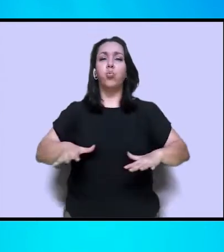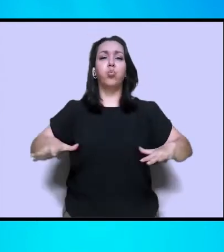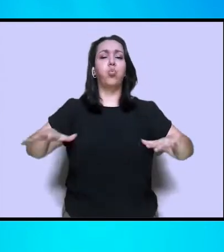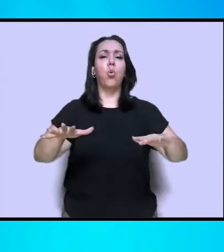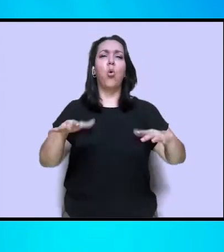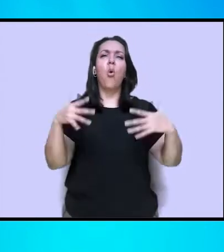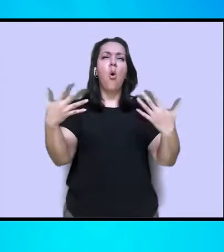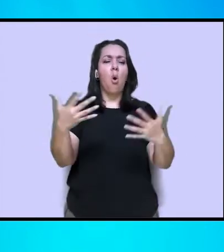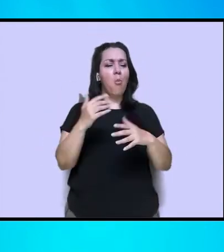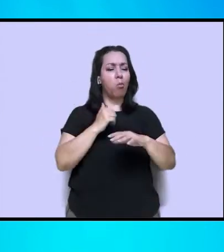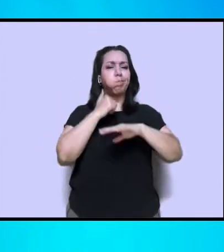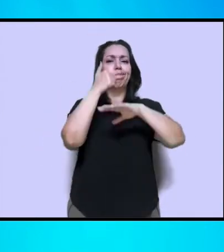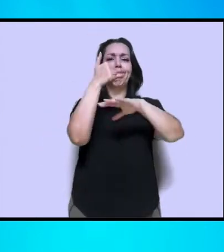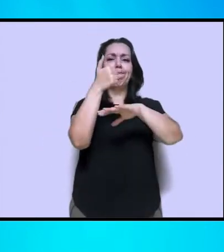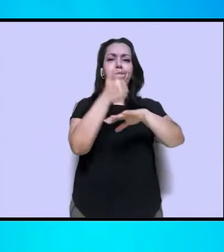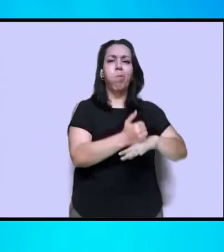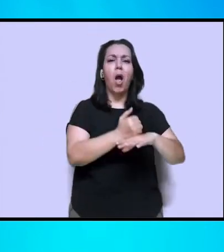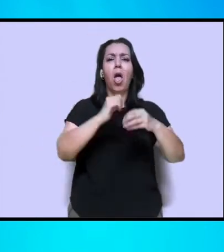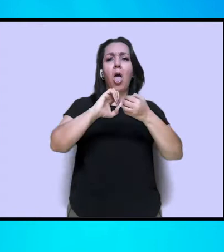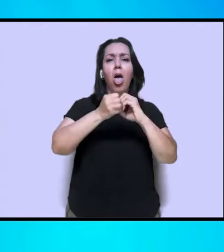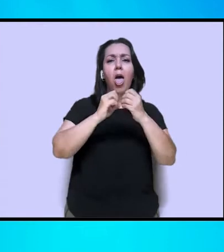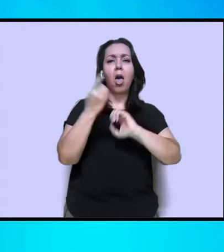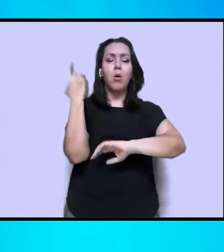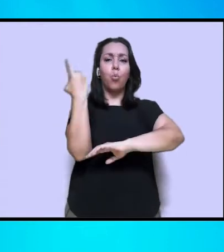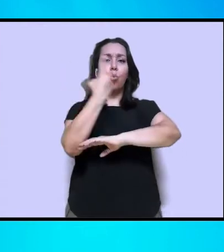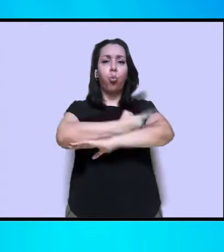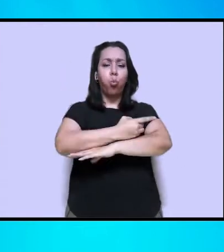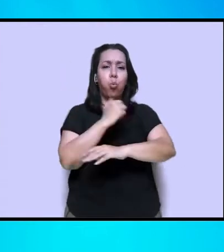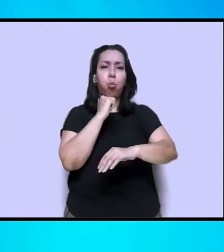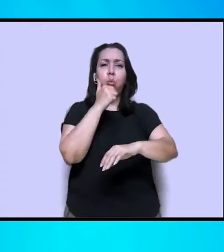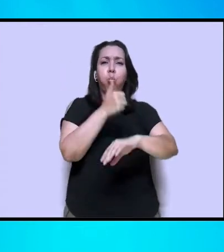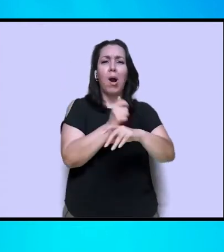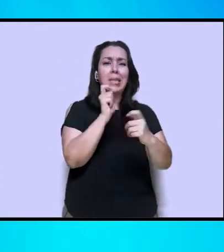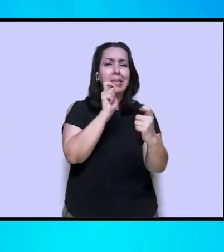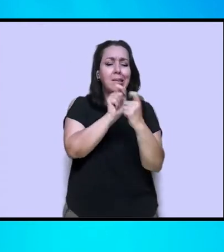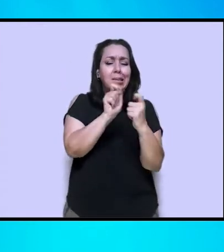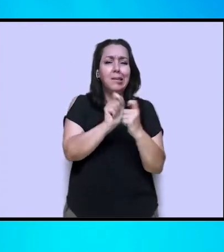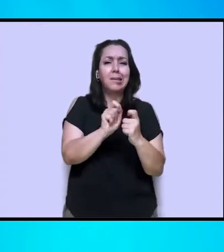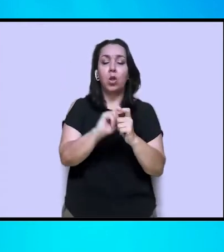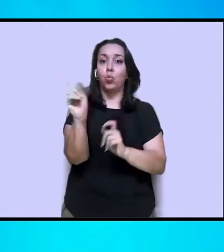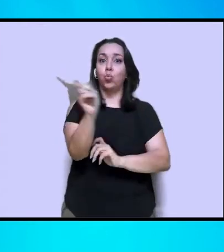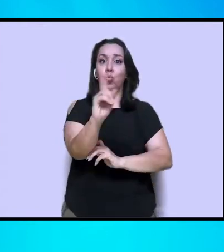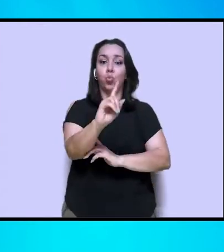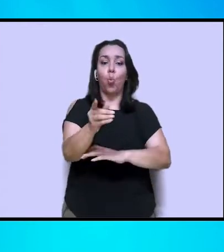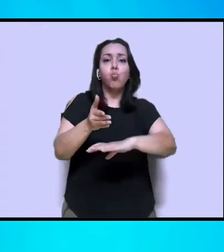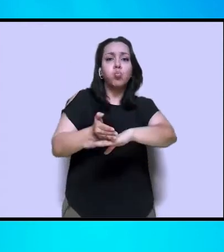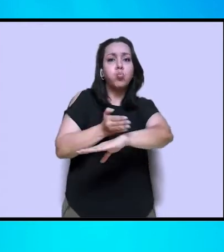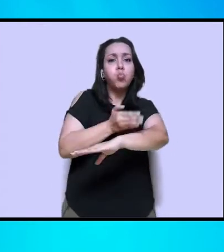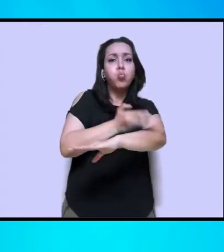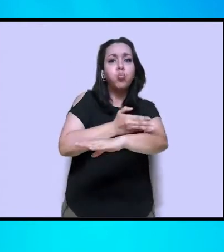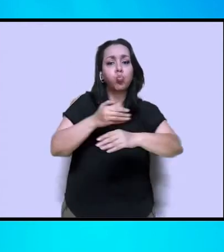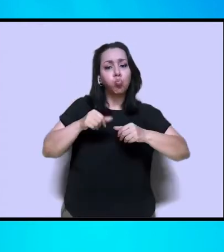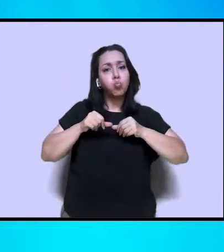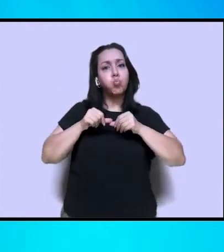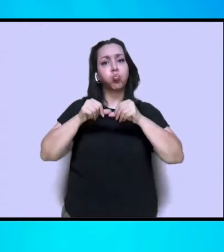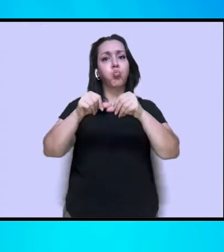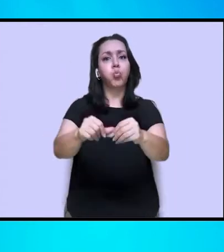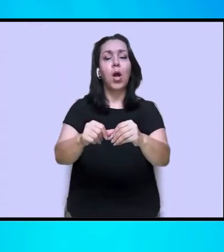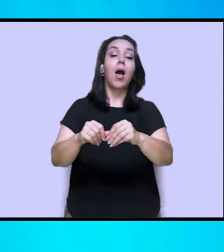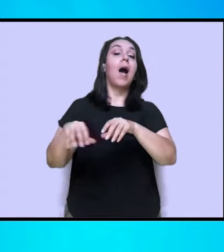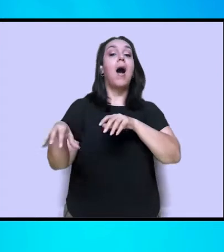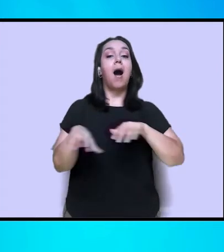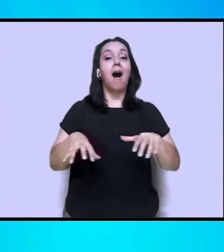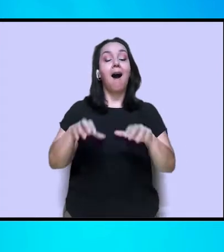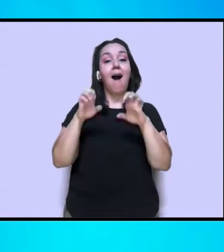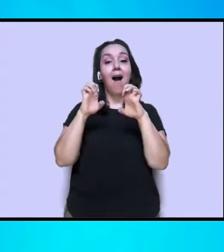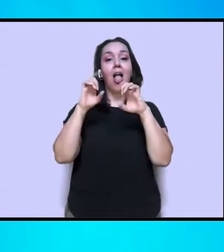circunscribe a celebrarse solo un día específico, sino que es un proceso continuo que desde nuestras acciones educativas